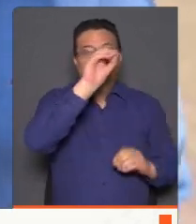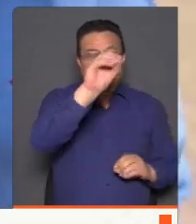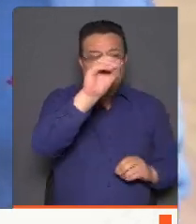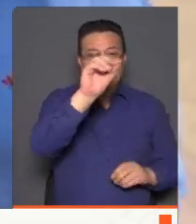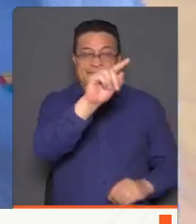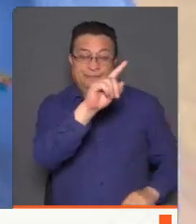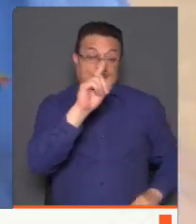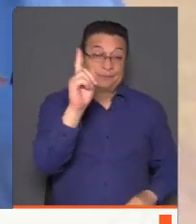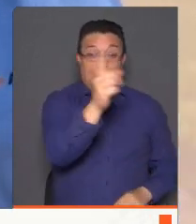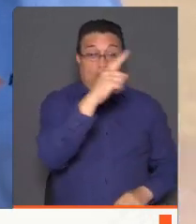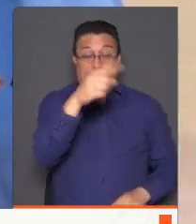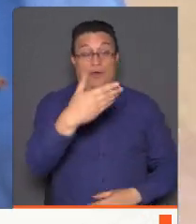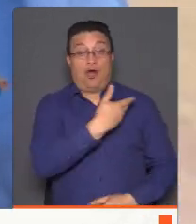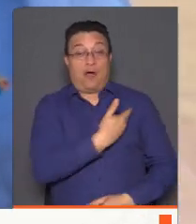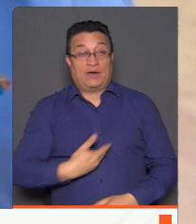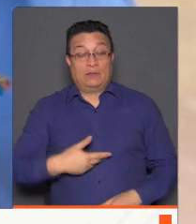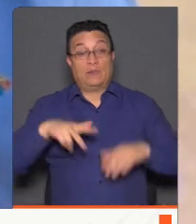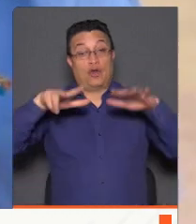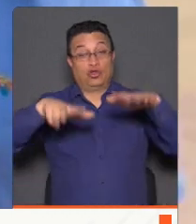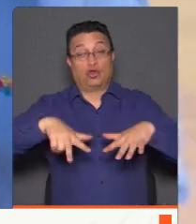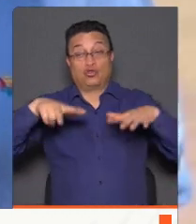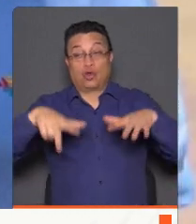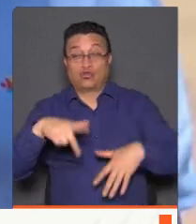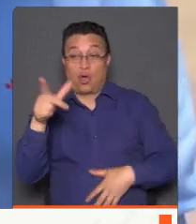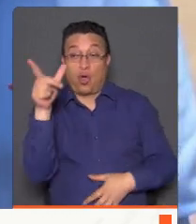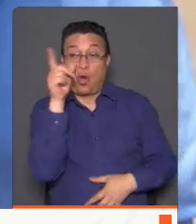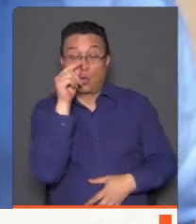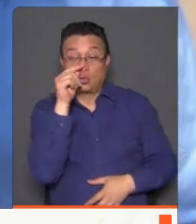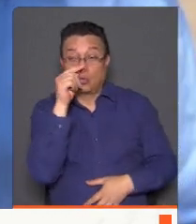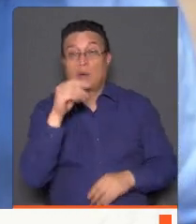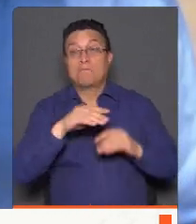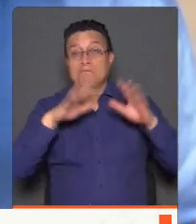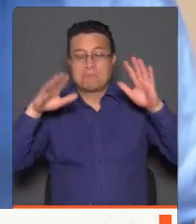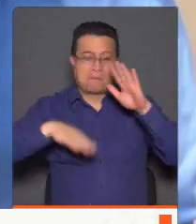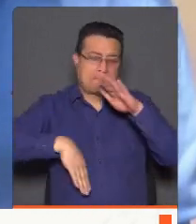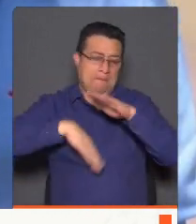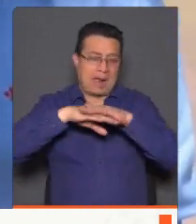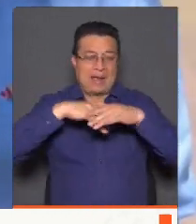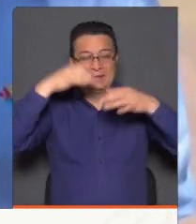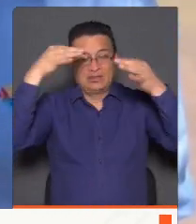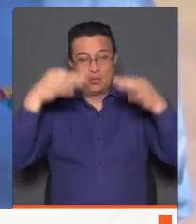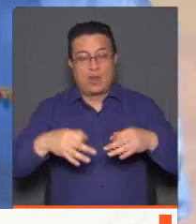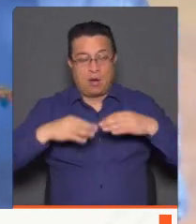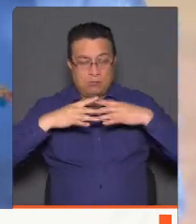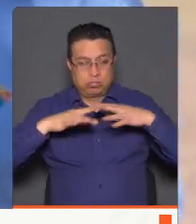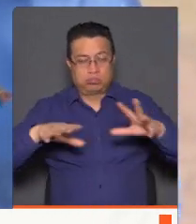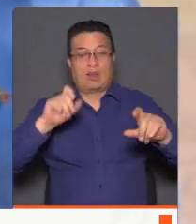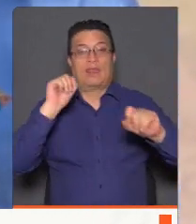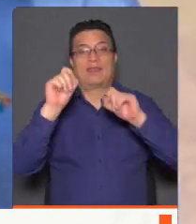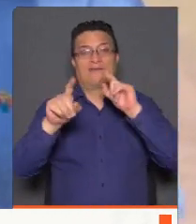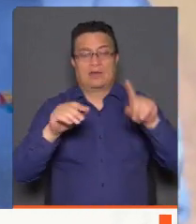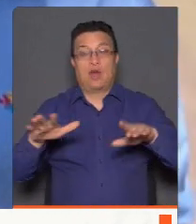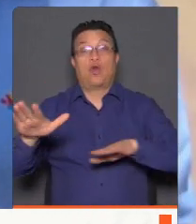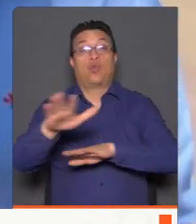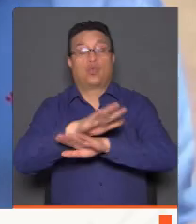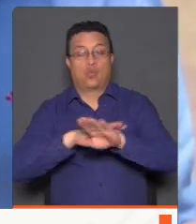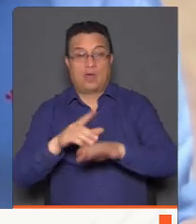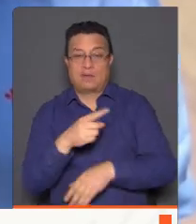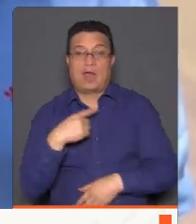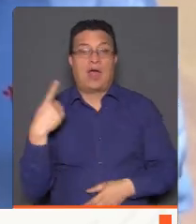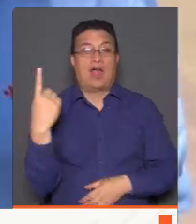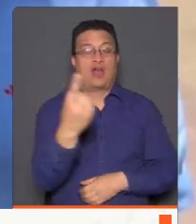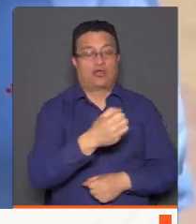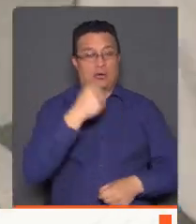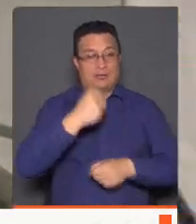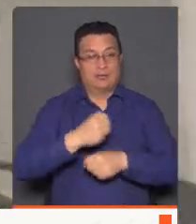este 18 de octubre despliegue la máxima seguridad para defender y cuidar a todos los emprendedores y pymes